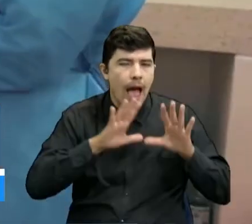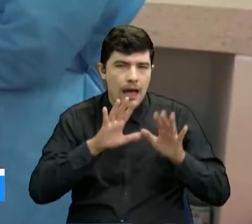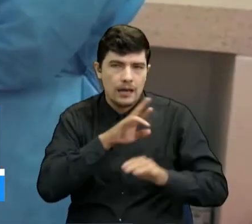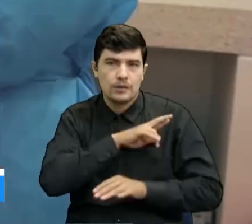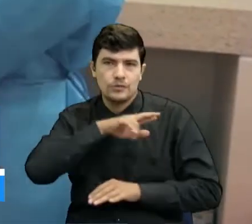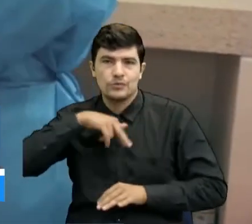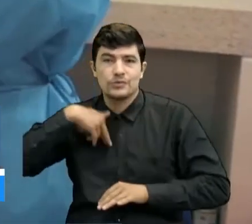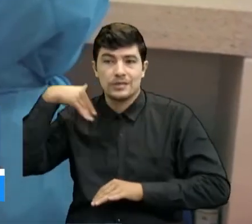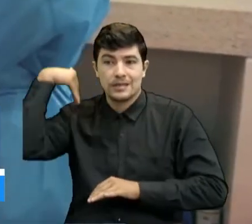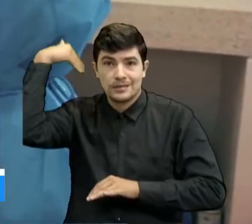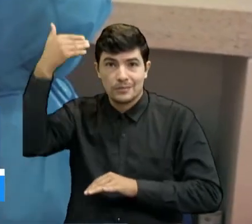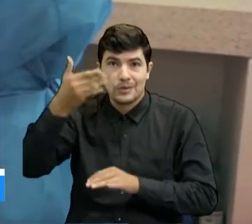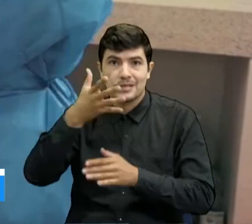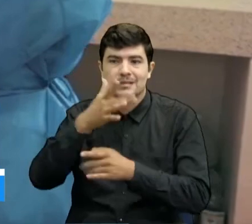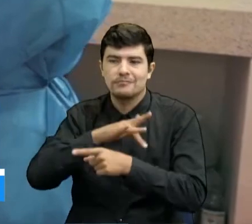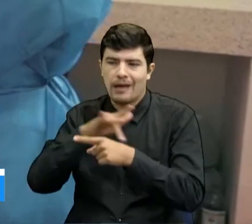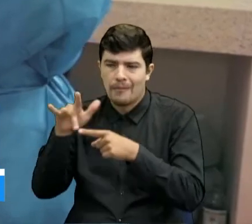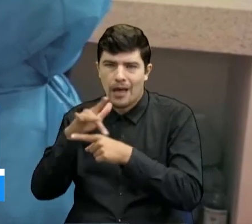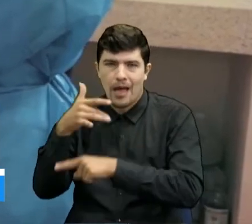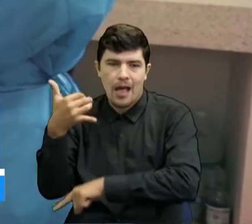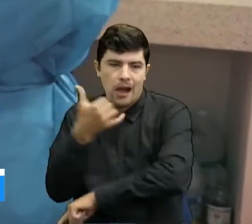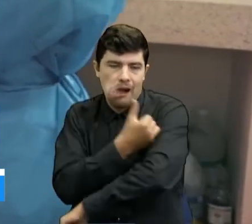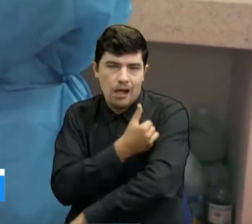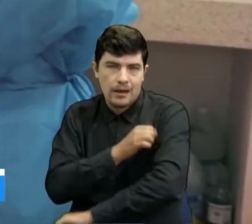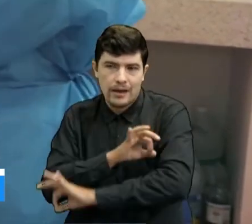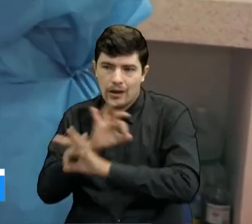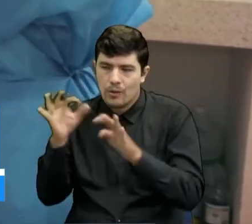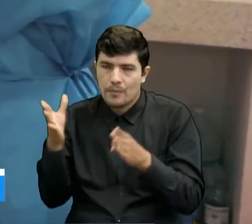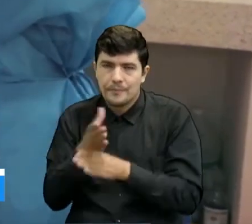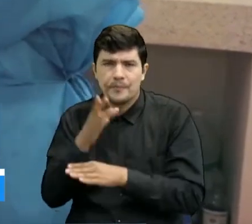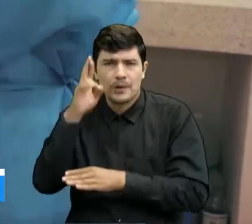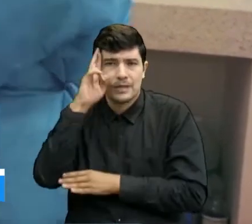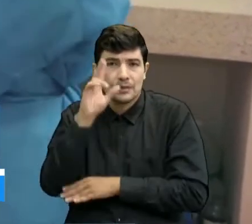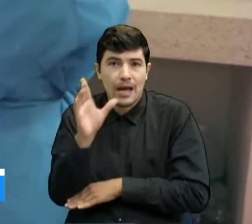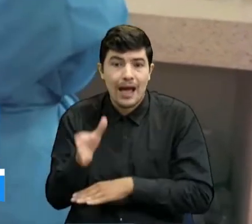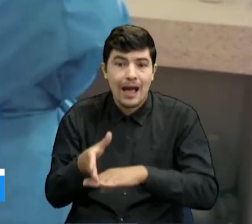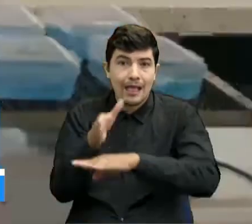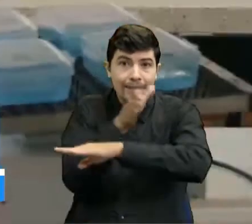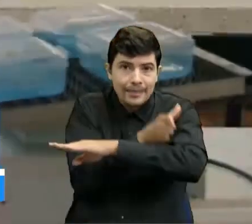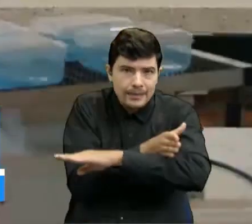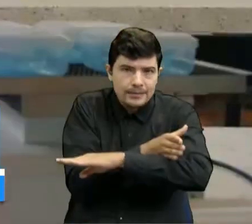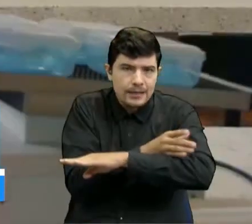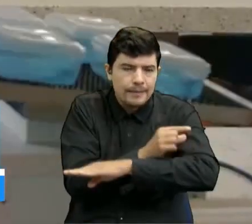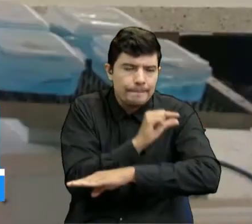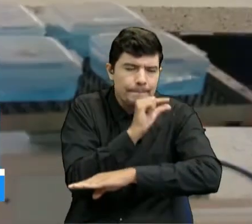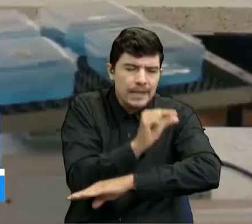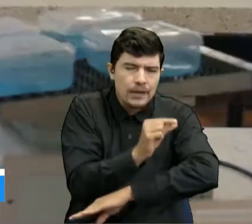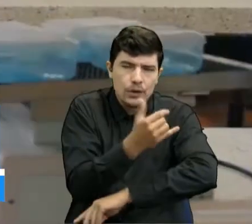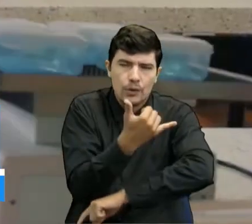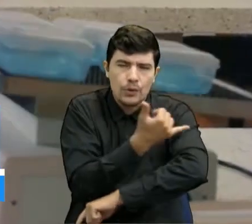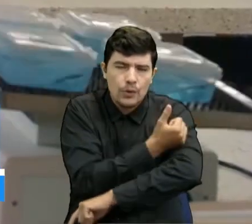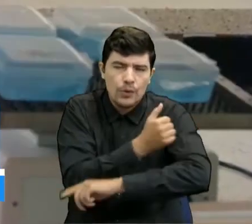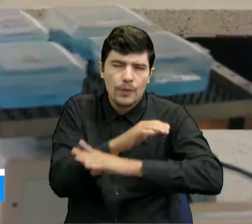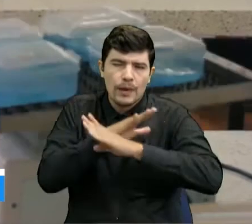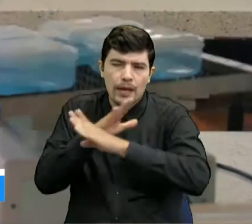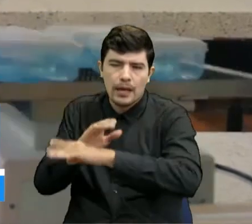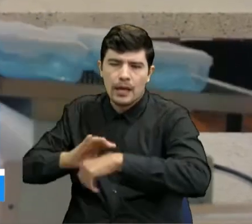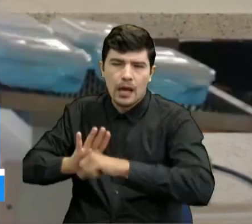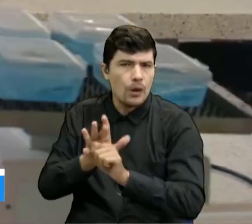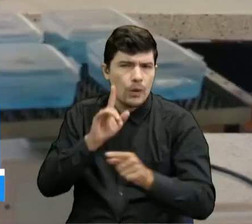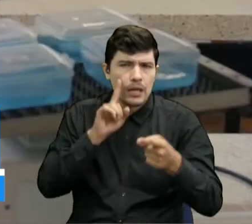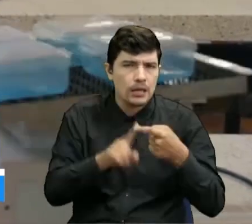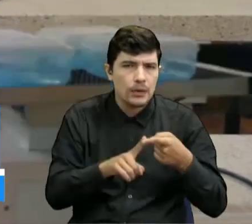podemos aplicar sin ningún problema. Entonces esta microvacuna lo que busca es